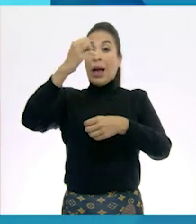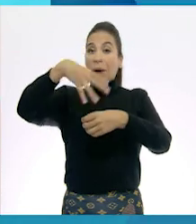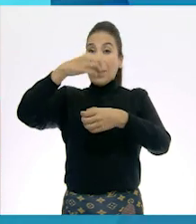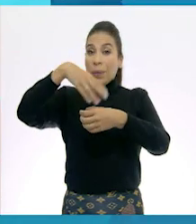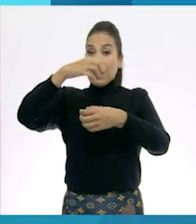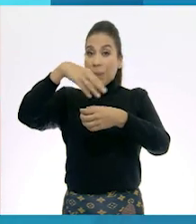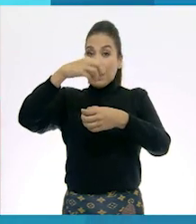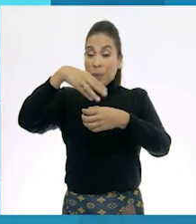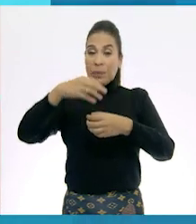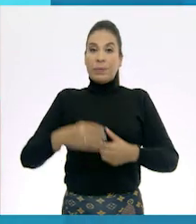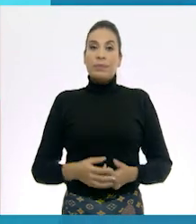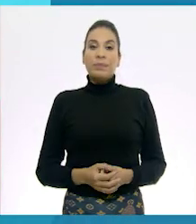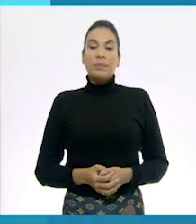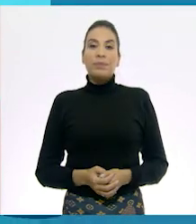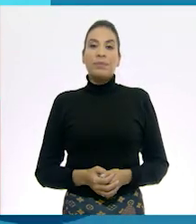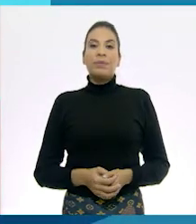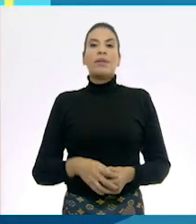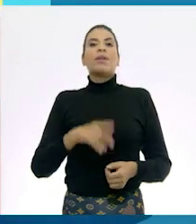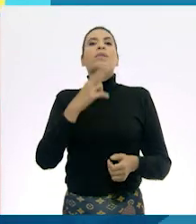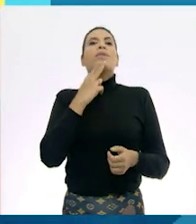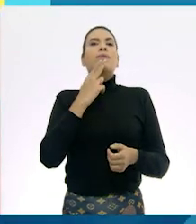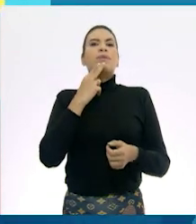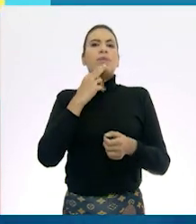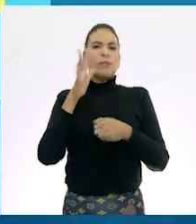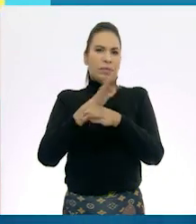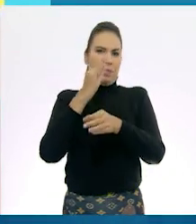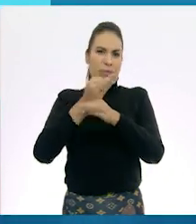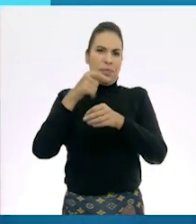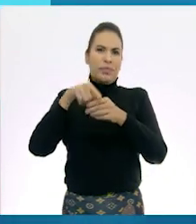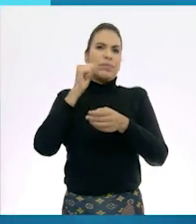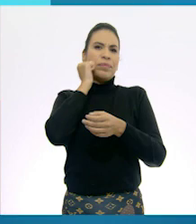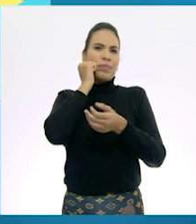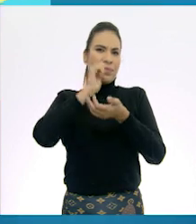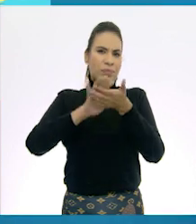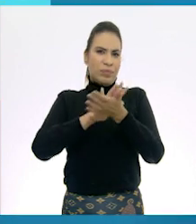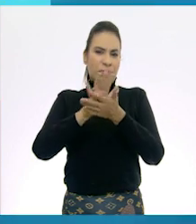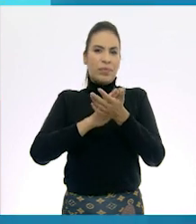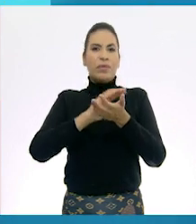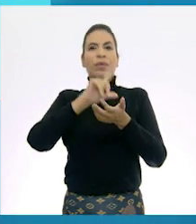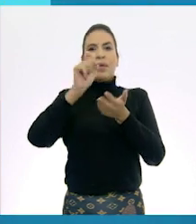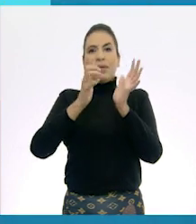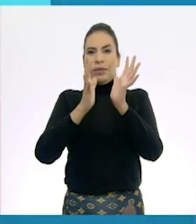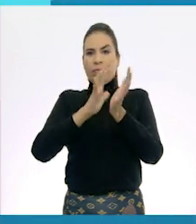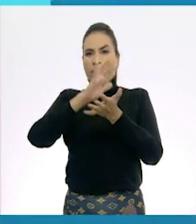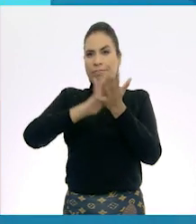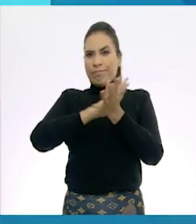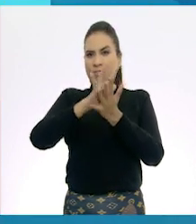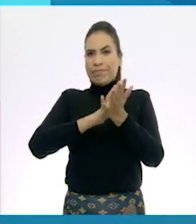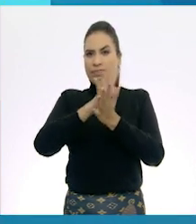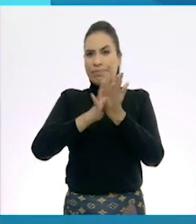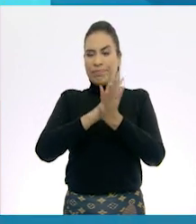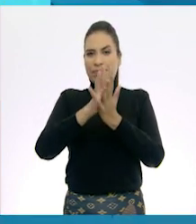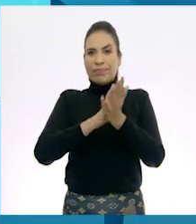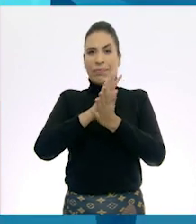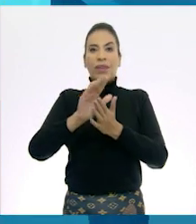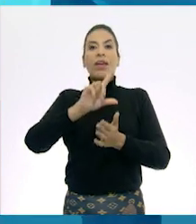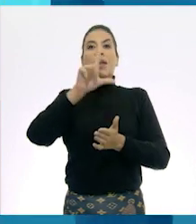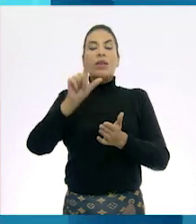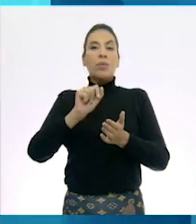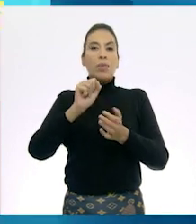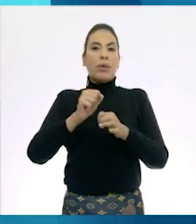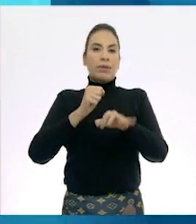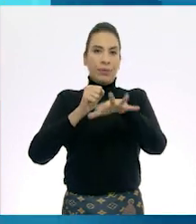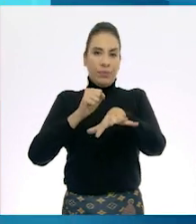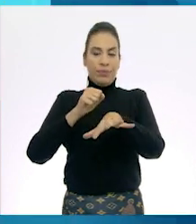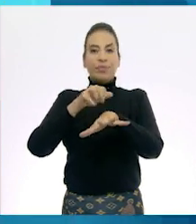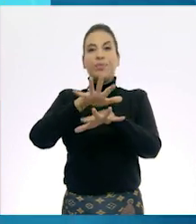manos. Usa suficiente jabón. Frota tus palmas una con la otra. Ahora, frota la palma